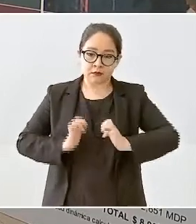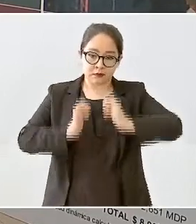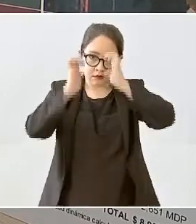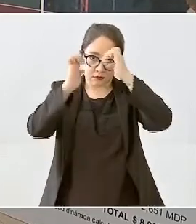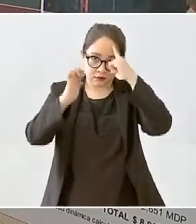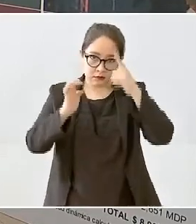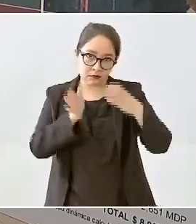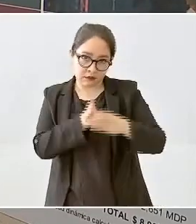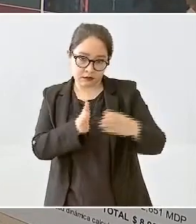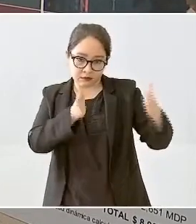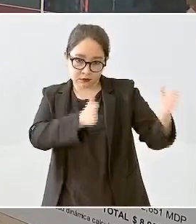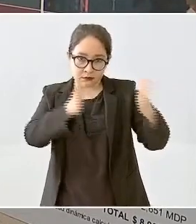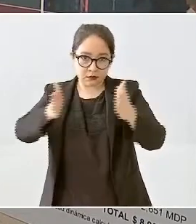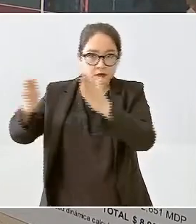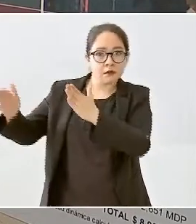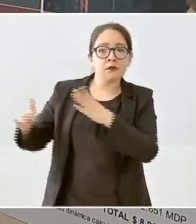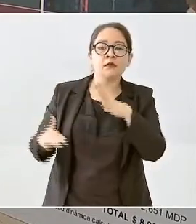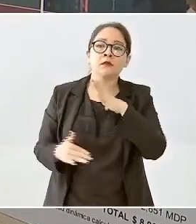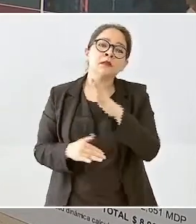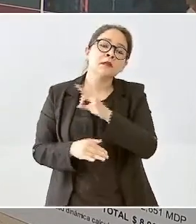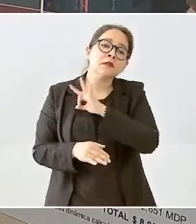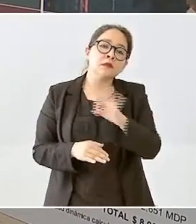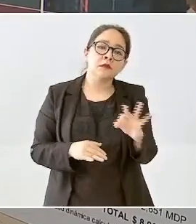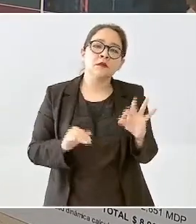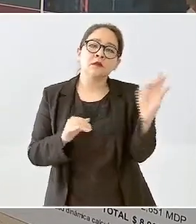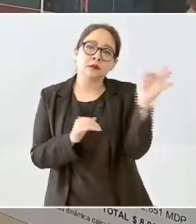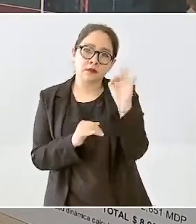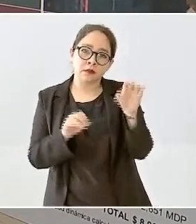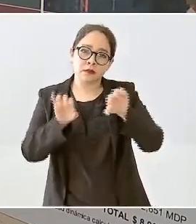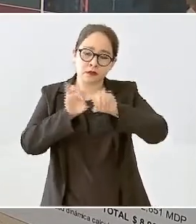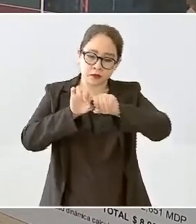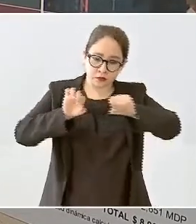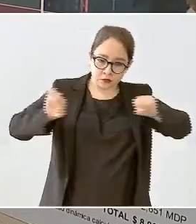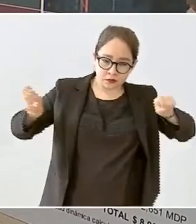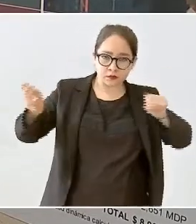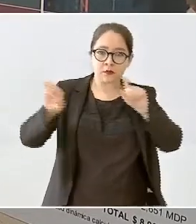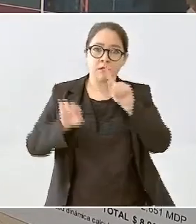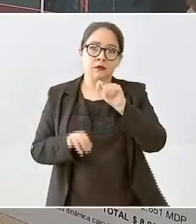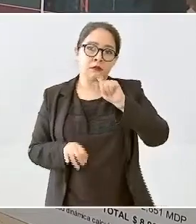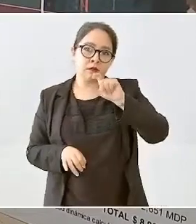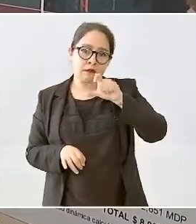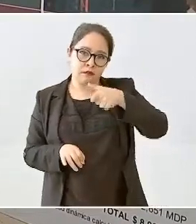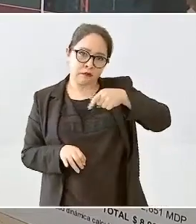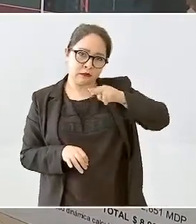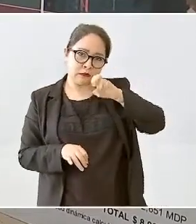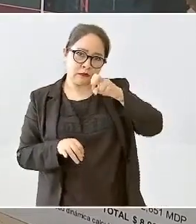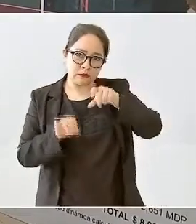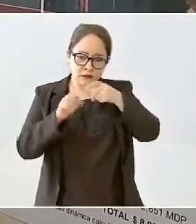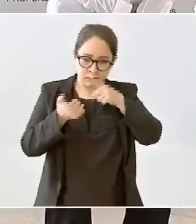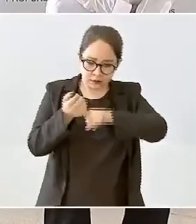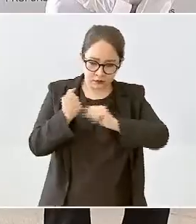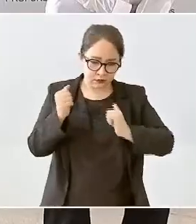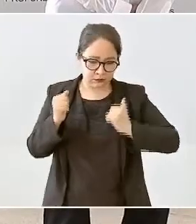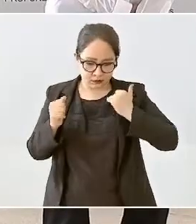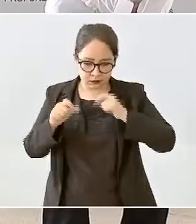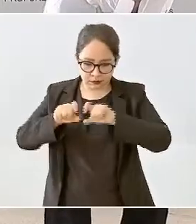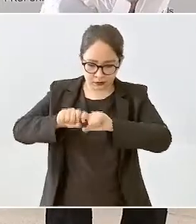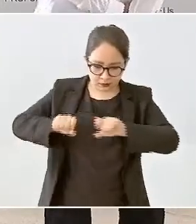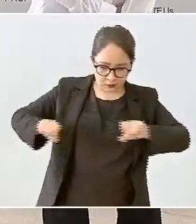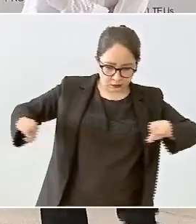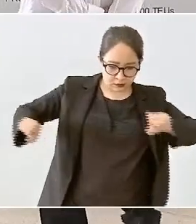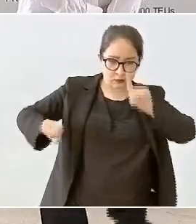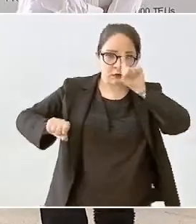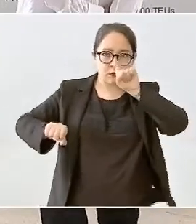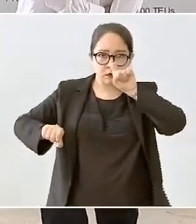Estas áreas son áreas bajas, pensamos que se puede poner tanquería y que se puede poner tubería para llegar a los muelles y aprovechar todo el frente de agua. Usted